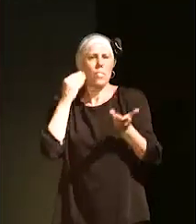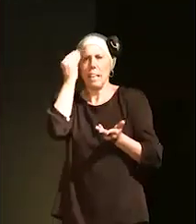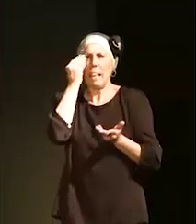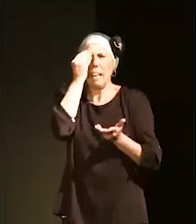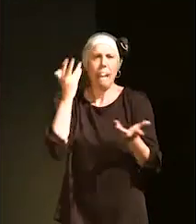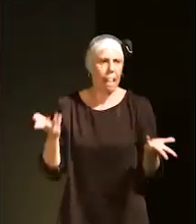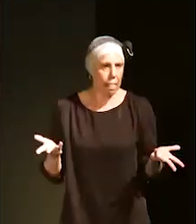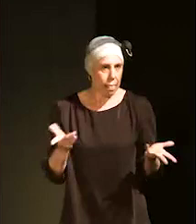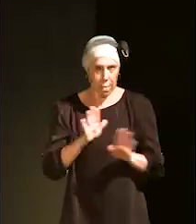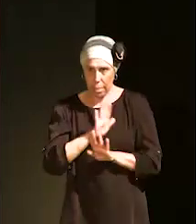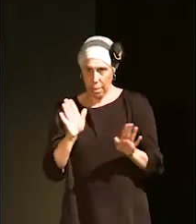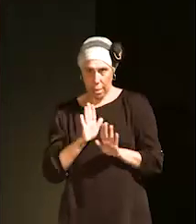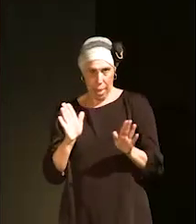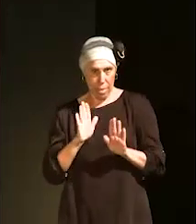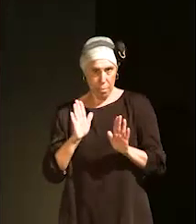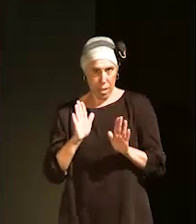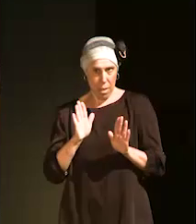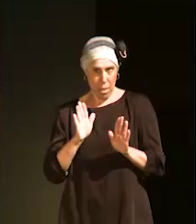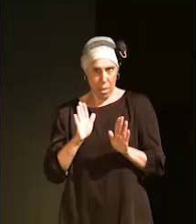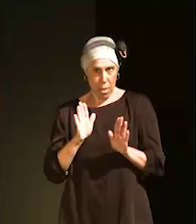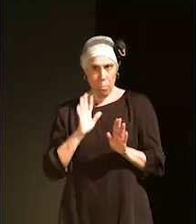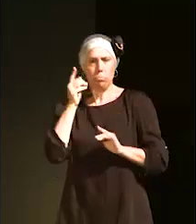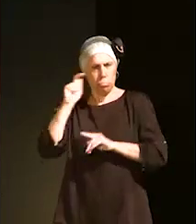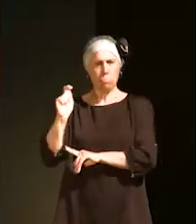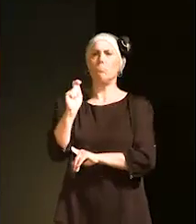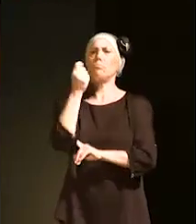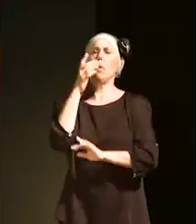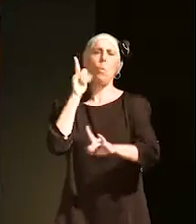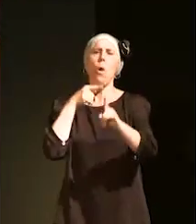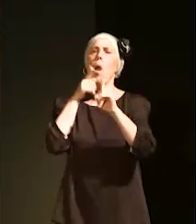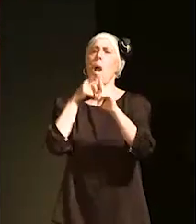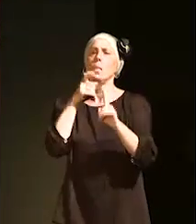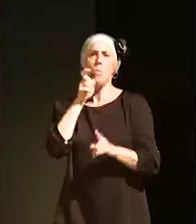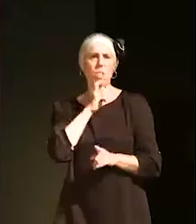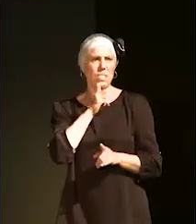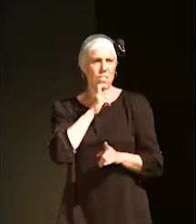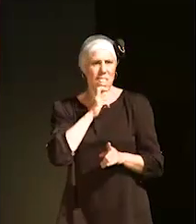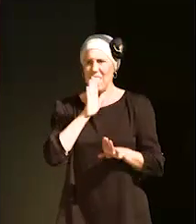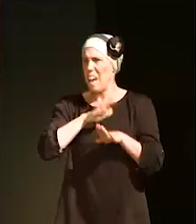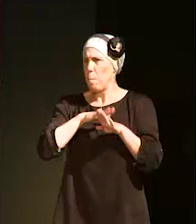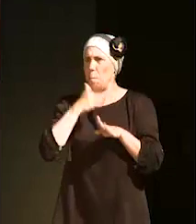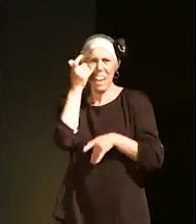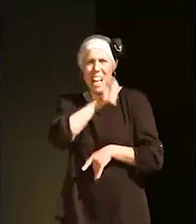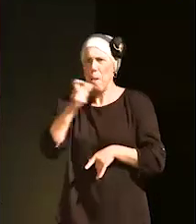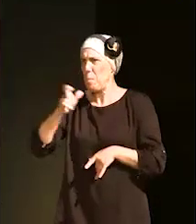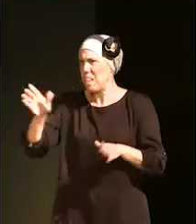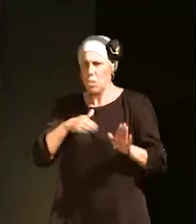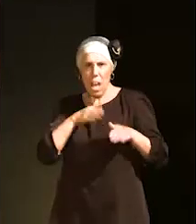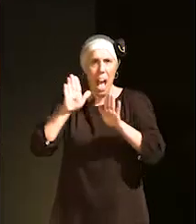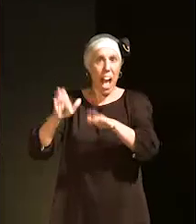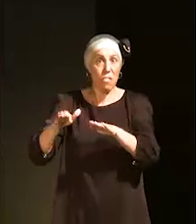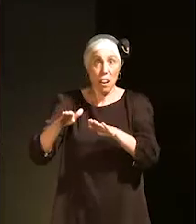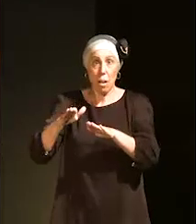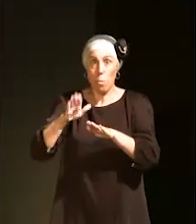artística y es un desafío para todas las facilitadoras y facilitadores cambiar estas perspectivas